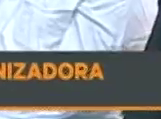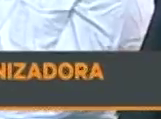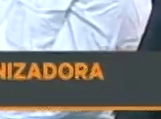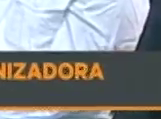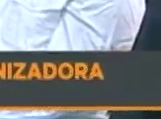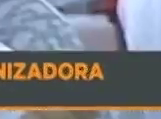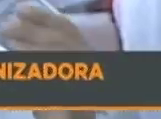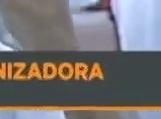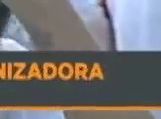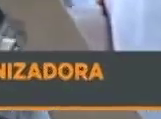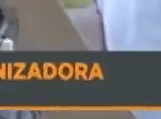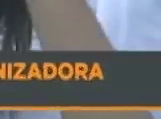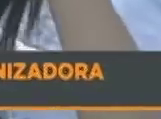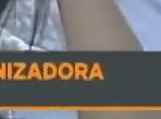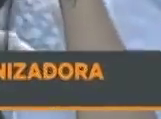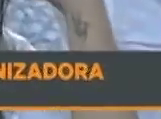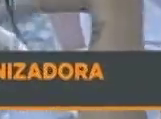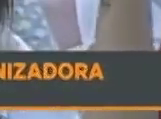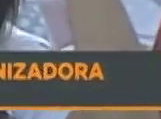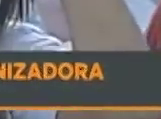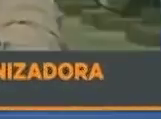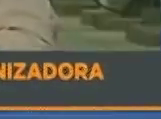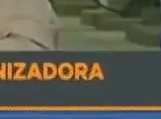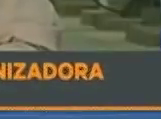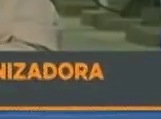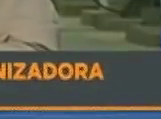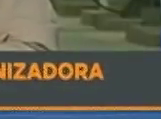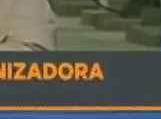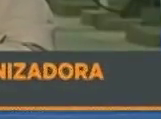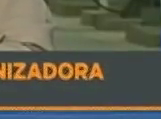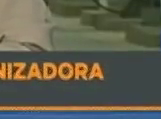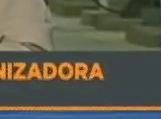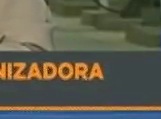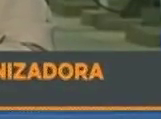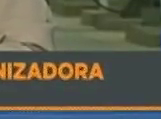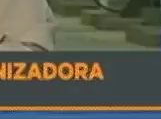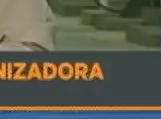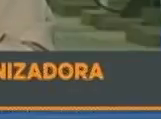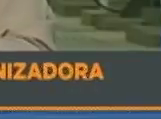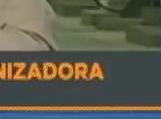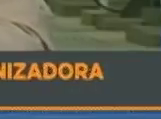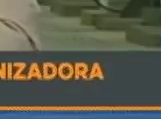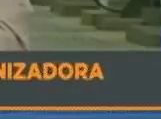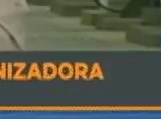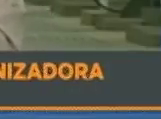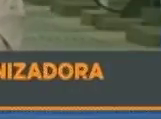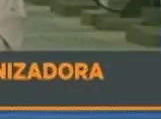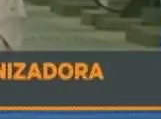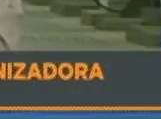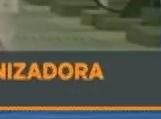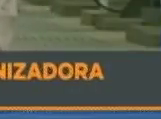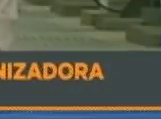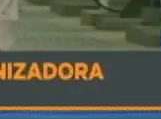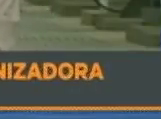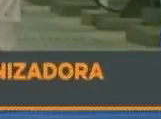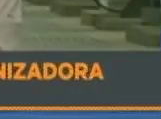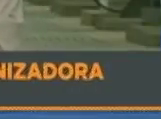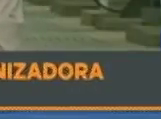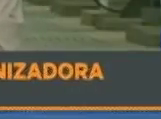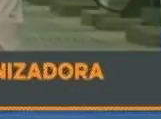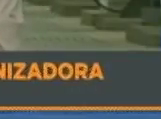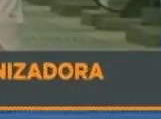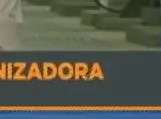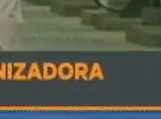Ustedes tienen que garantizar, con el apoyo del Ministerio del Agua y el ecosocialismo, hay que garantizar que se mantenga